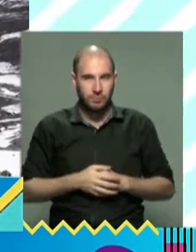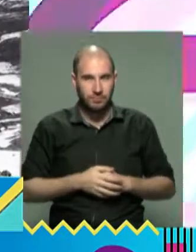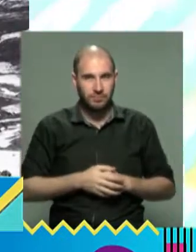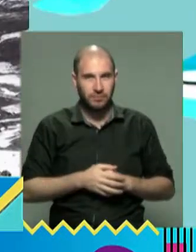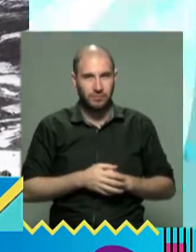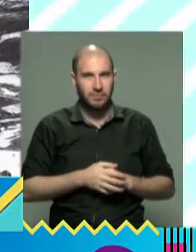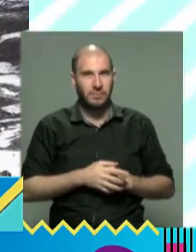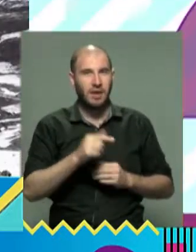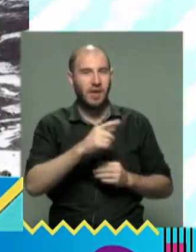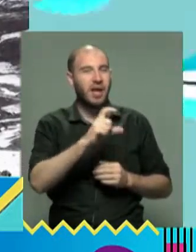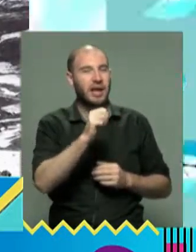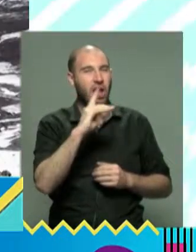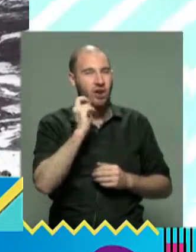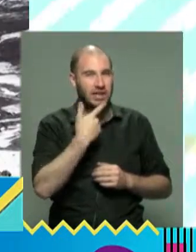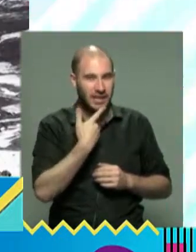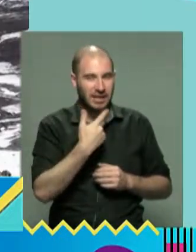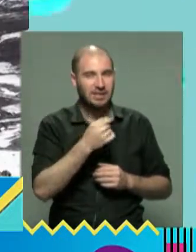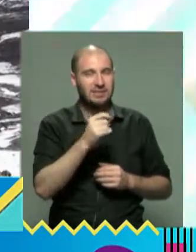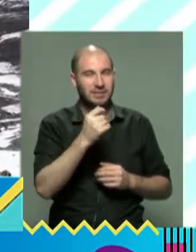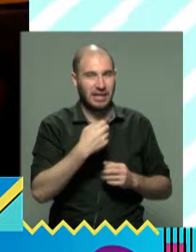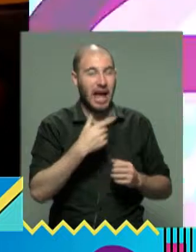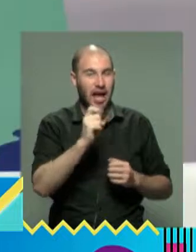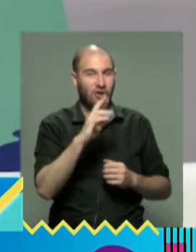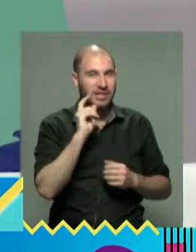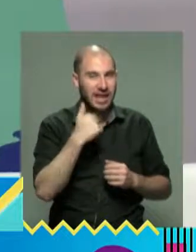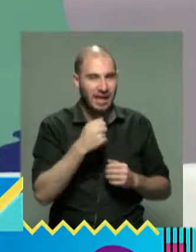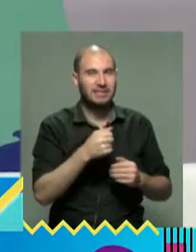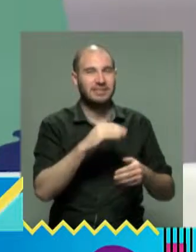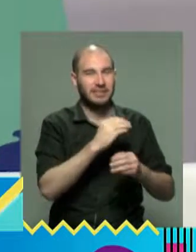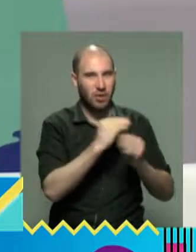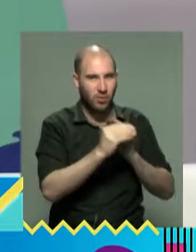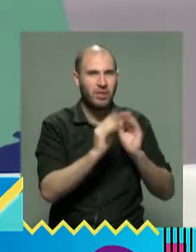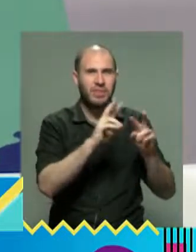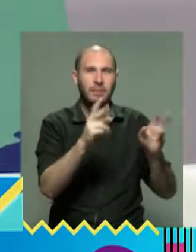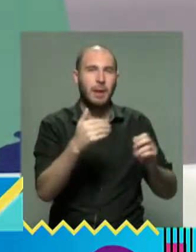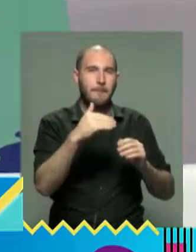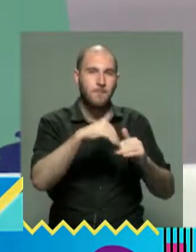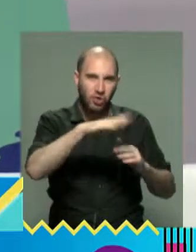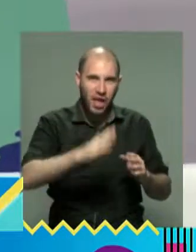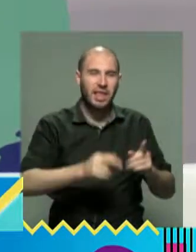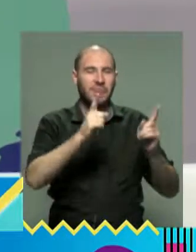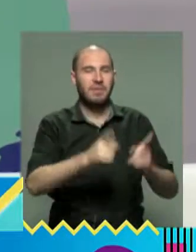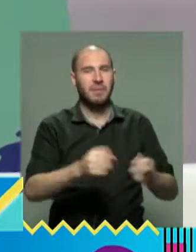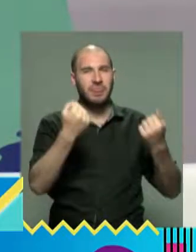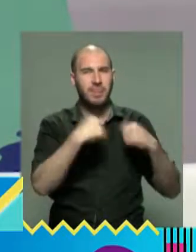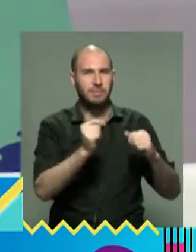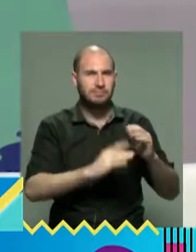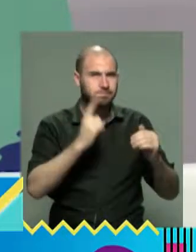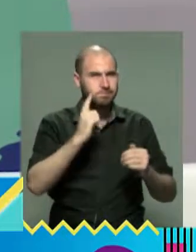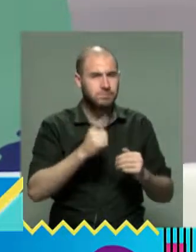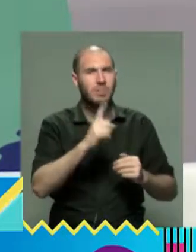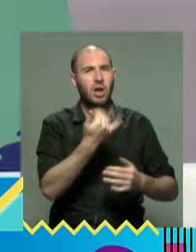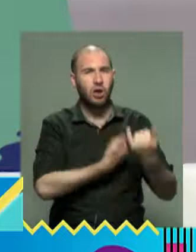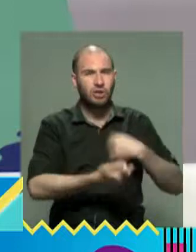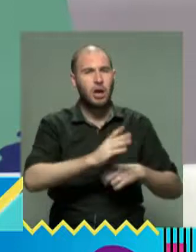buen dato, Pablo. Carolina Rotondo te saluda y bueno, con respecto a esto de la montaña y no solo el tema de los deportes extremos, también contanos